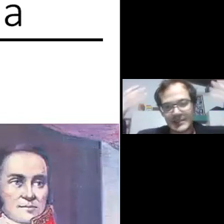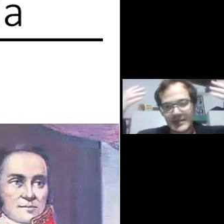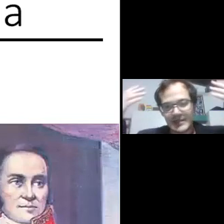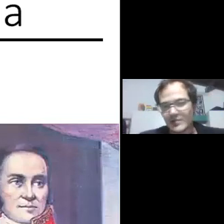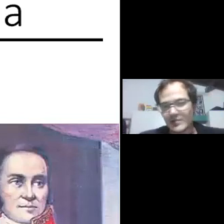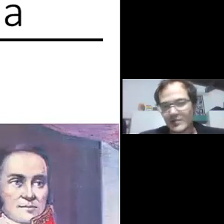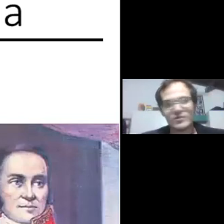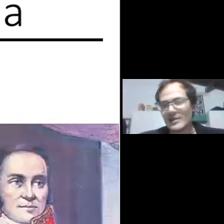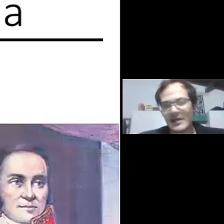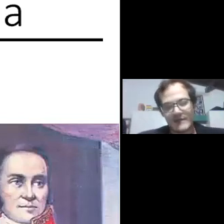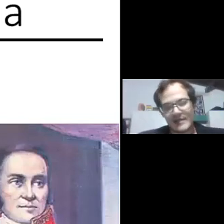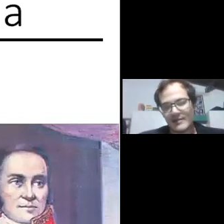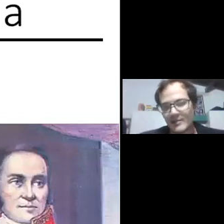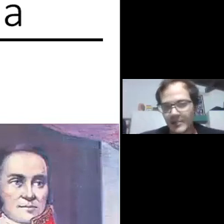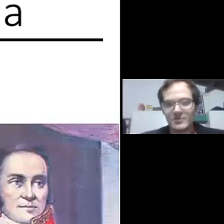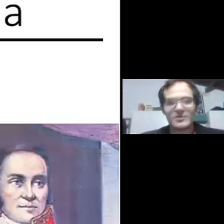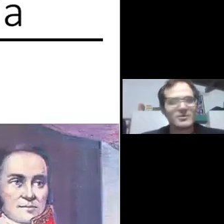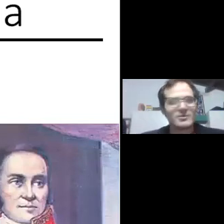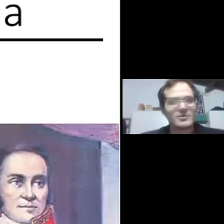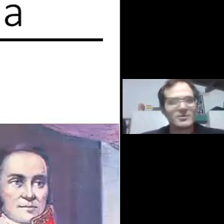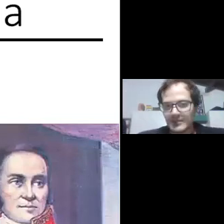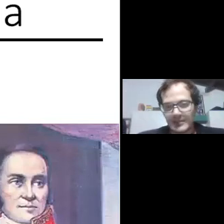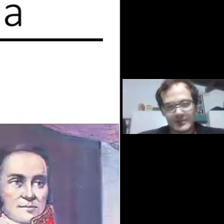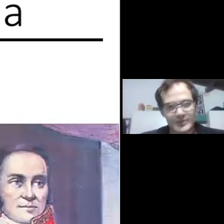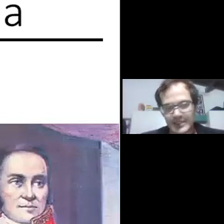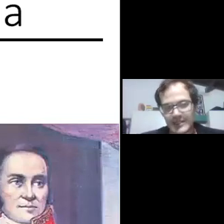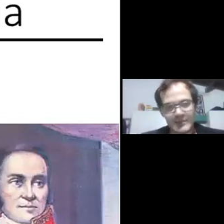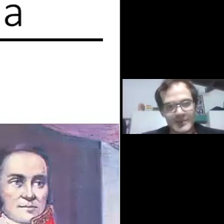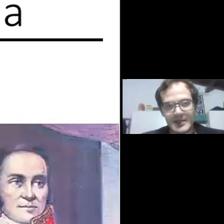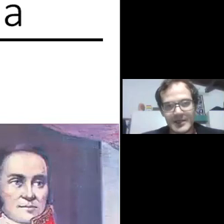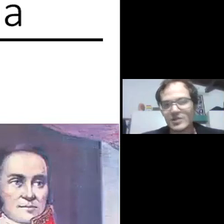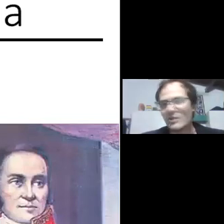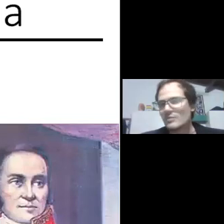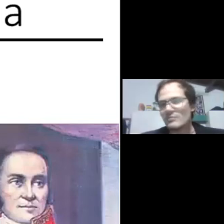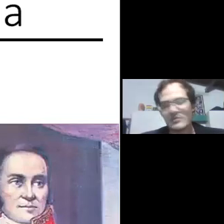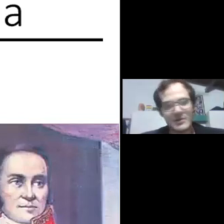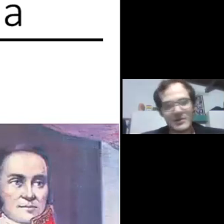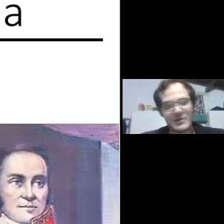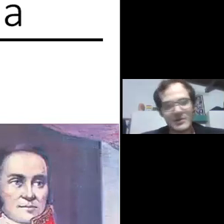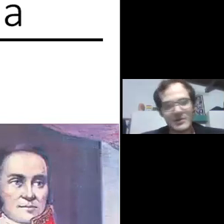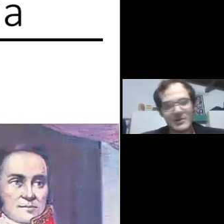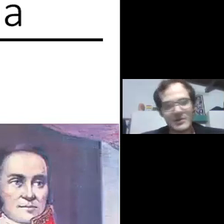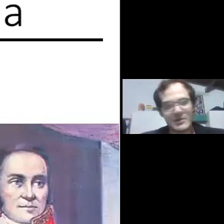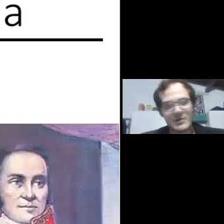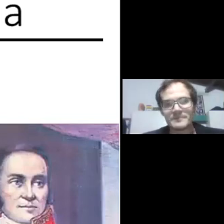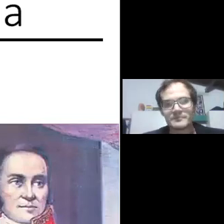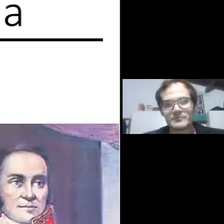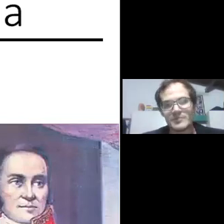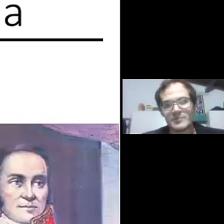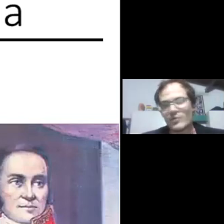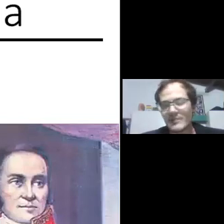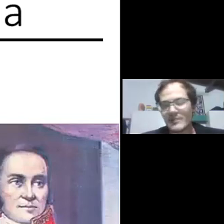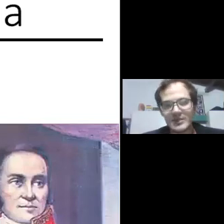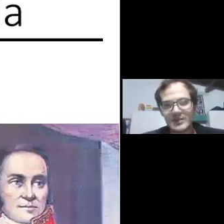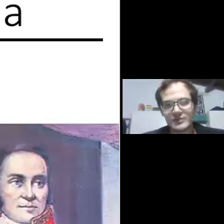tenían aspecto de españoles, hablaban español, tenían la misma religión, mismas costumbres,